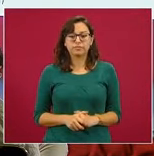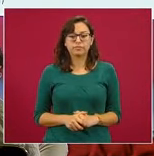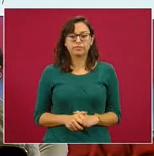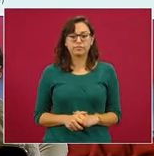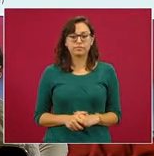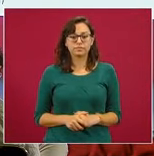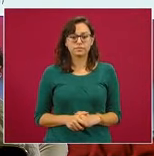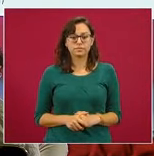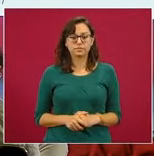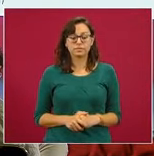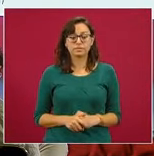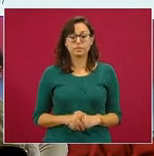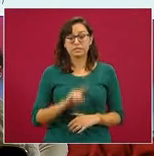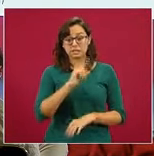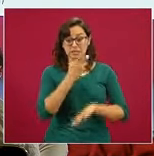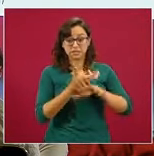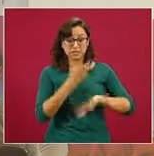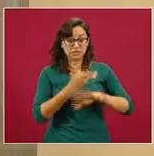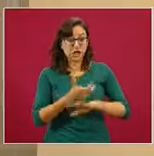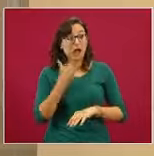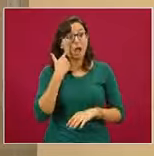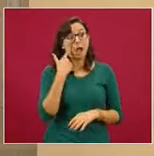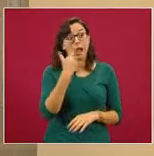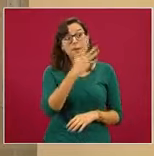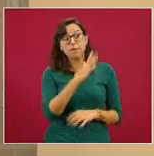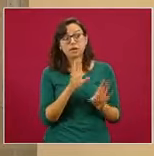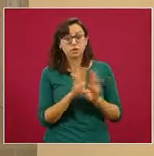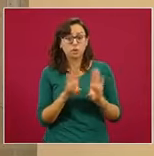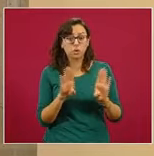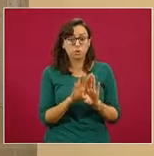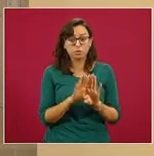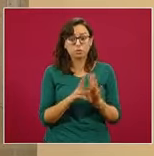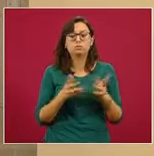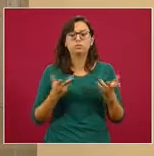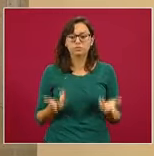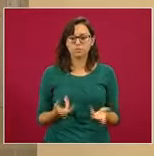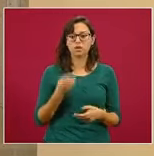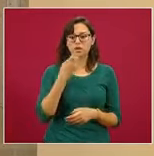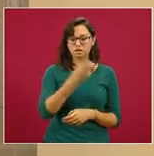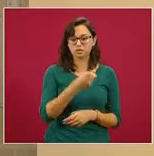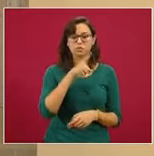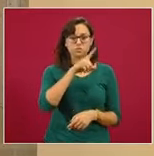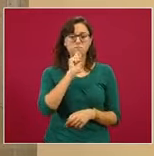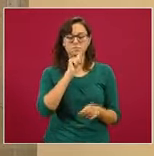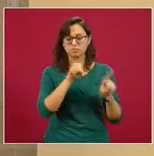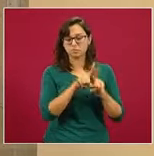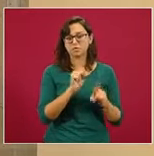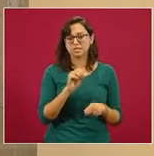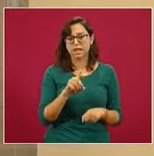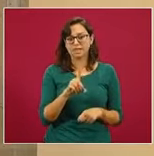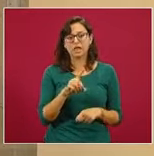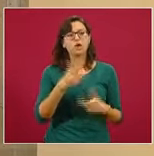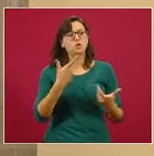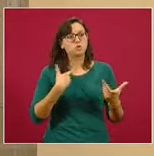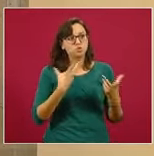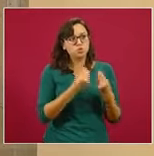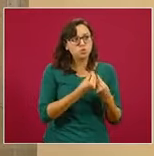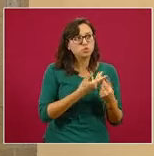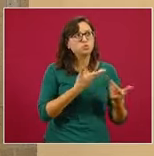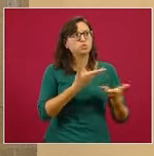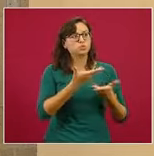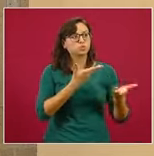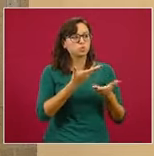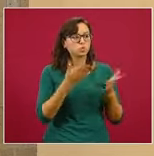Estamos viendo qué ocurre en Estados Unidos, entonces estamos tratando de trabajar con la gente de San Diego para hacer un proyecto y empezar